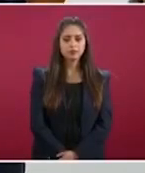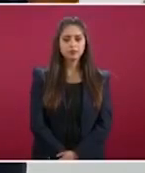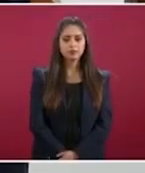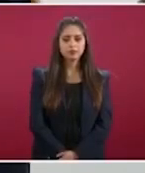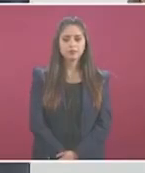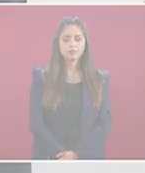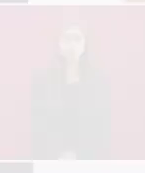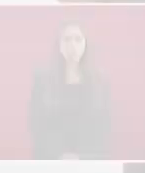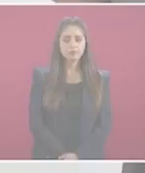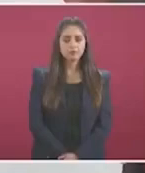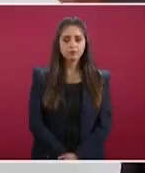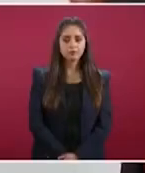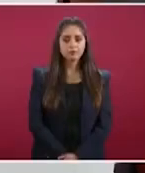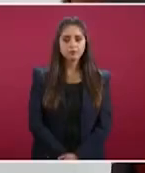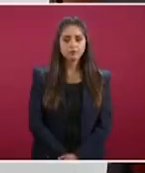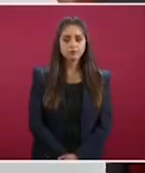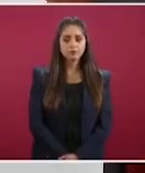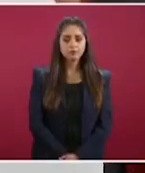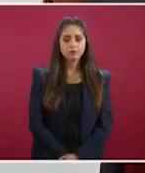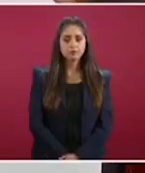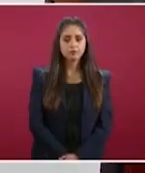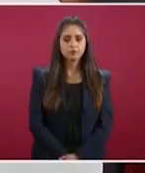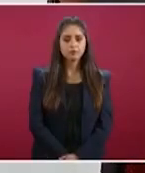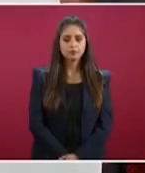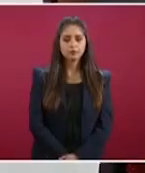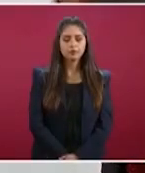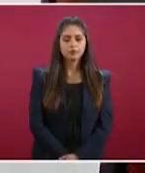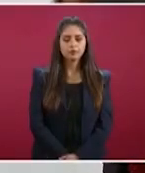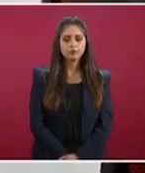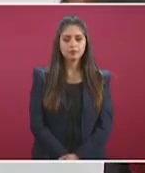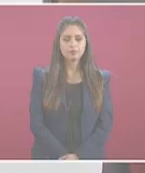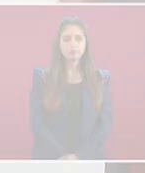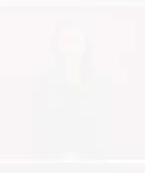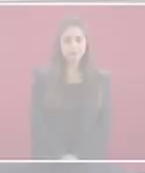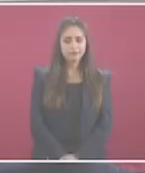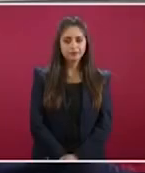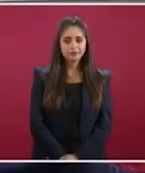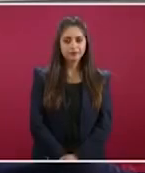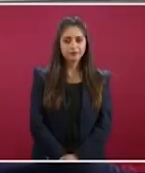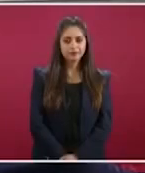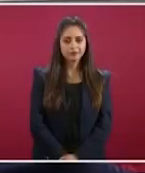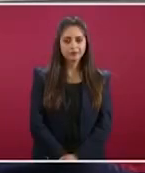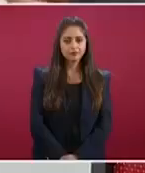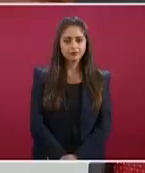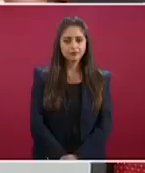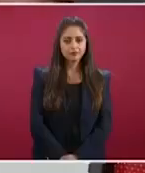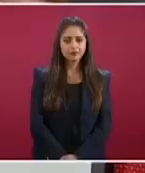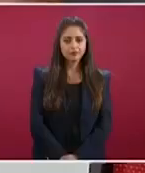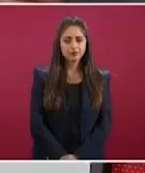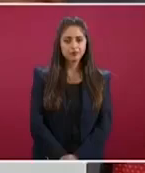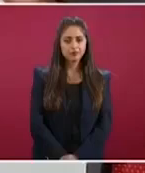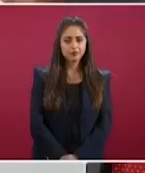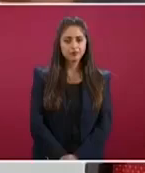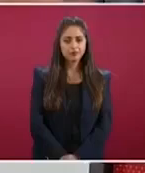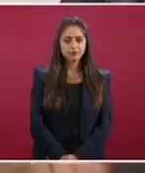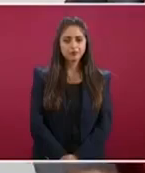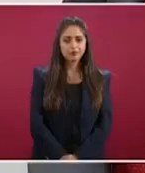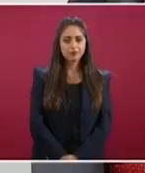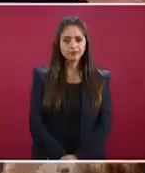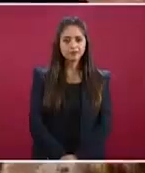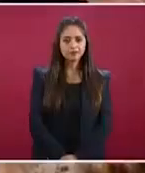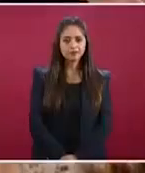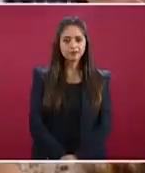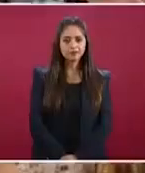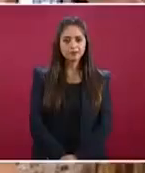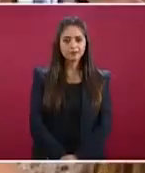modalidad de juez árbitro, y Alfonso Victoria, en el rubro de entrenador. Alexa Moreno, en la categoría de no profesional, por mantenerse